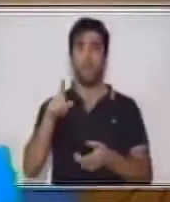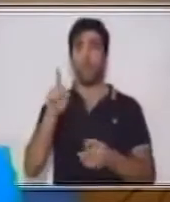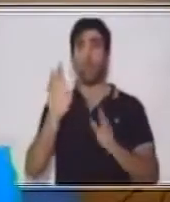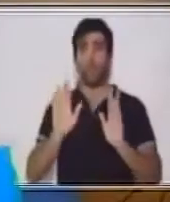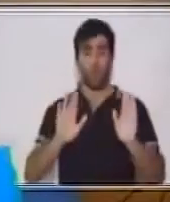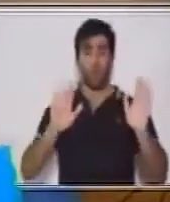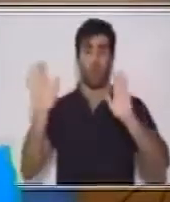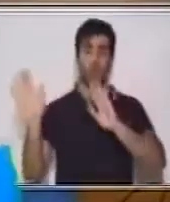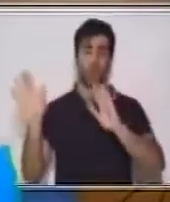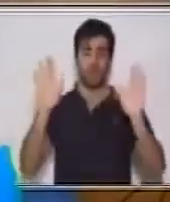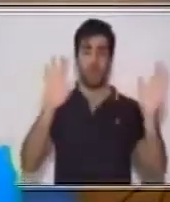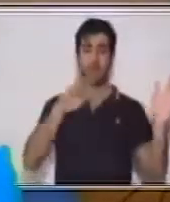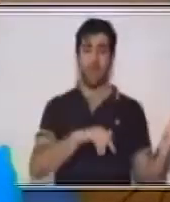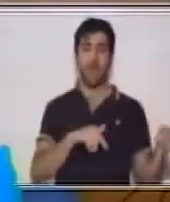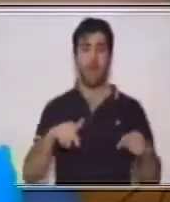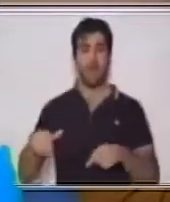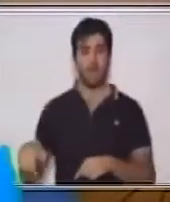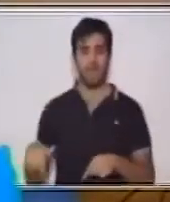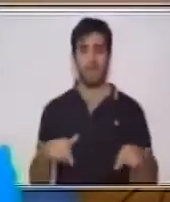sube,